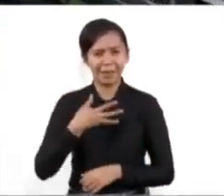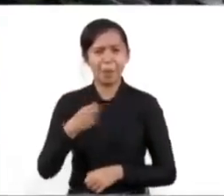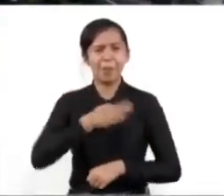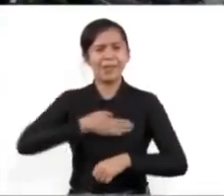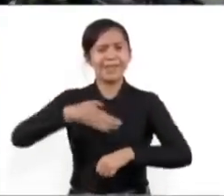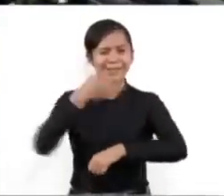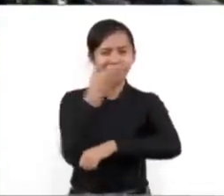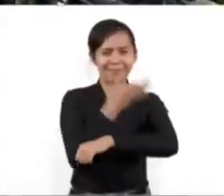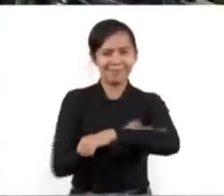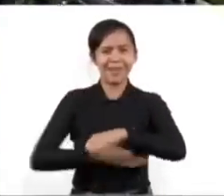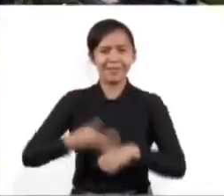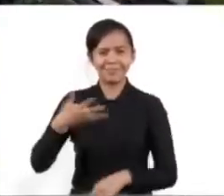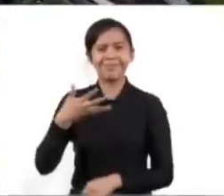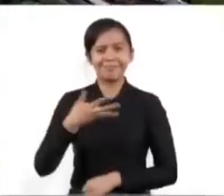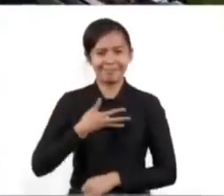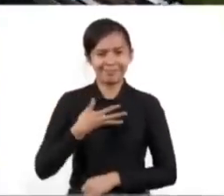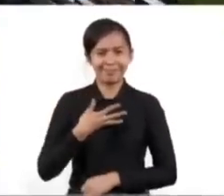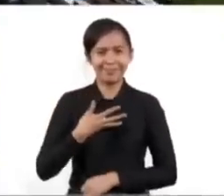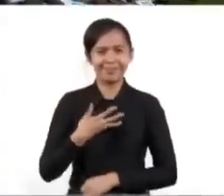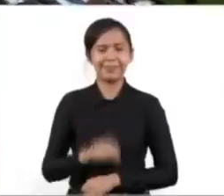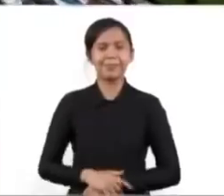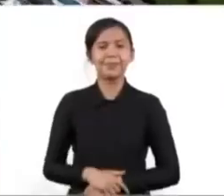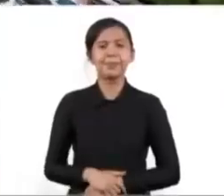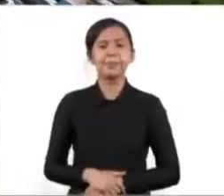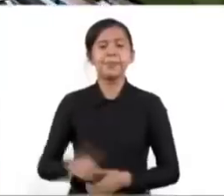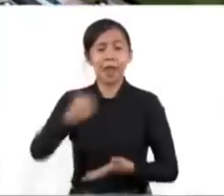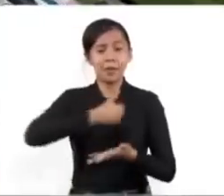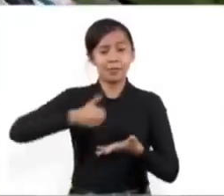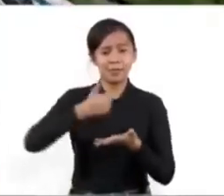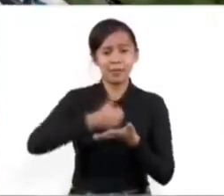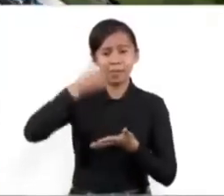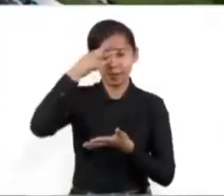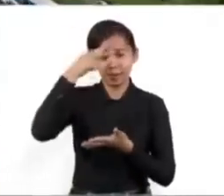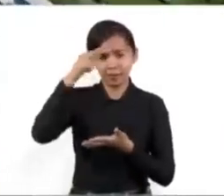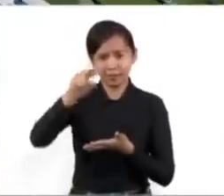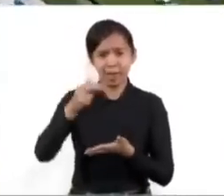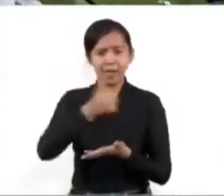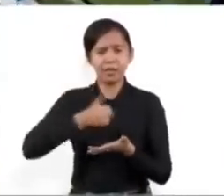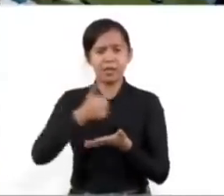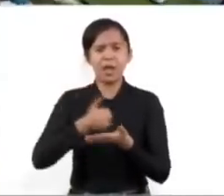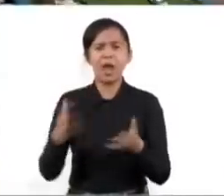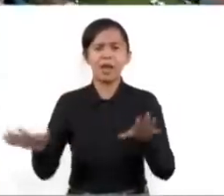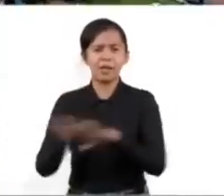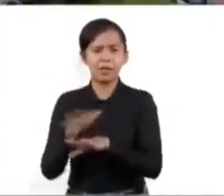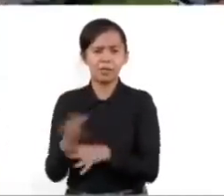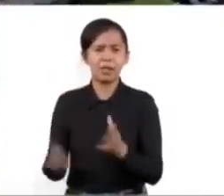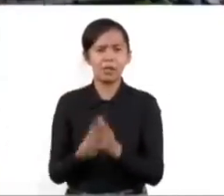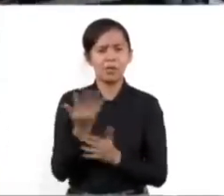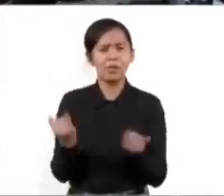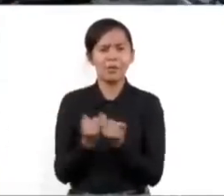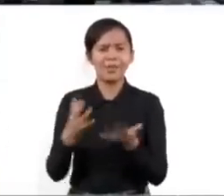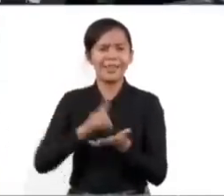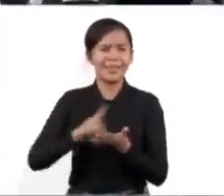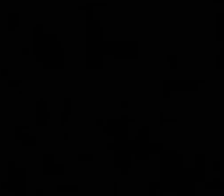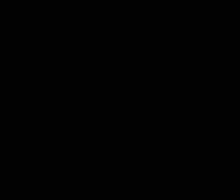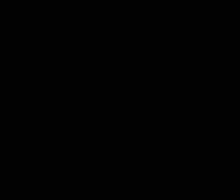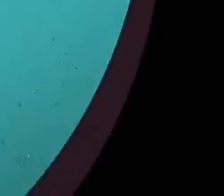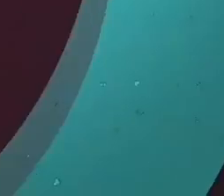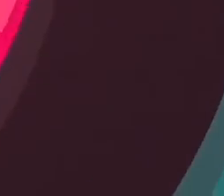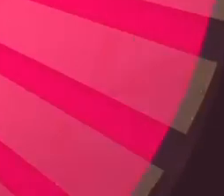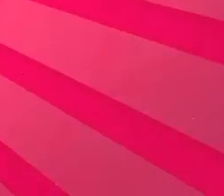todos una excelente tarde. Ciudad de México, ciudad innovadora y de derechos.